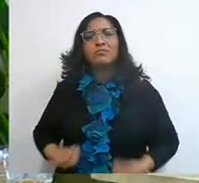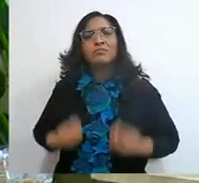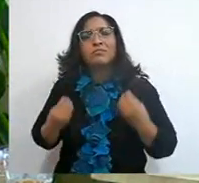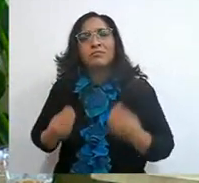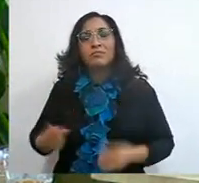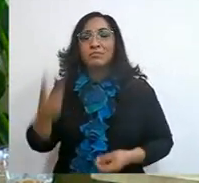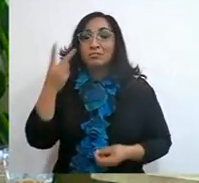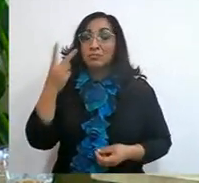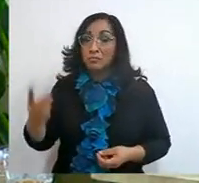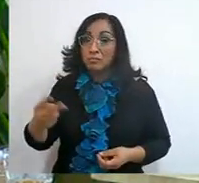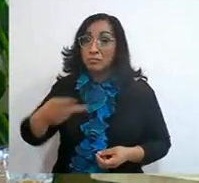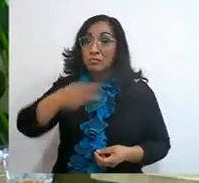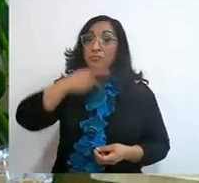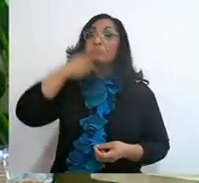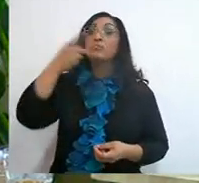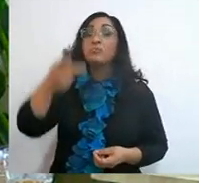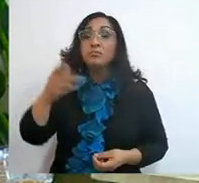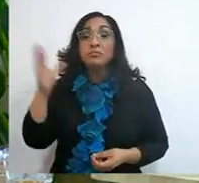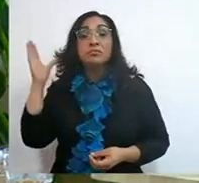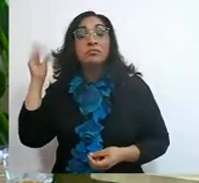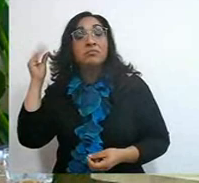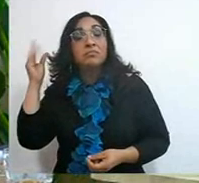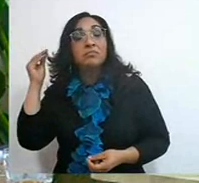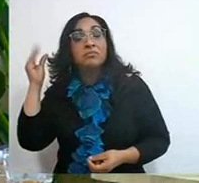dos, el que habla y el que oye.